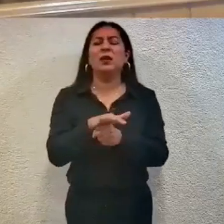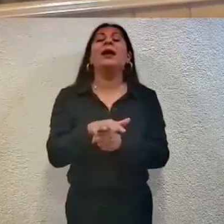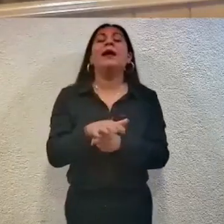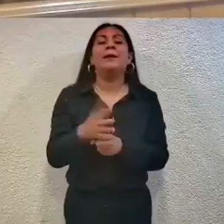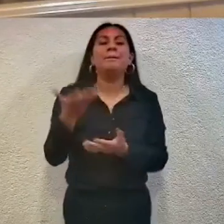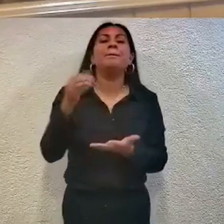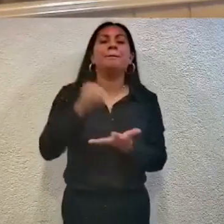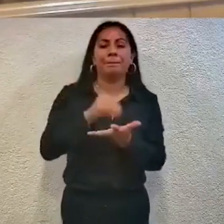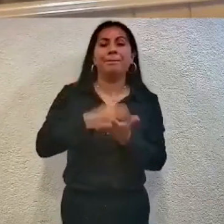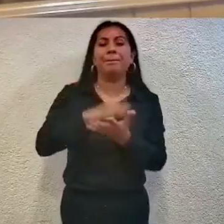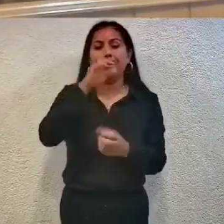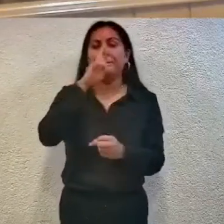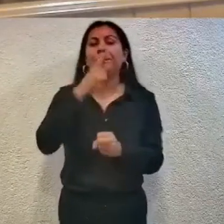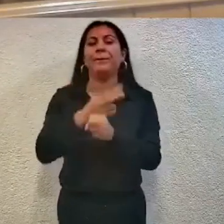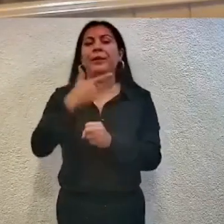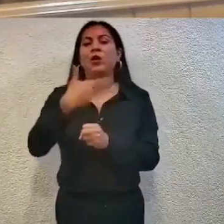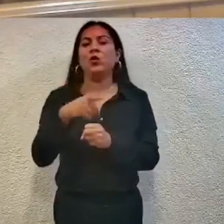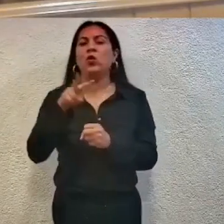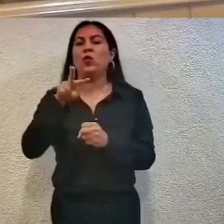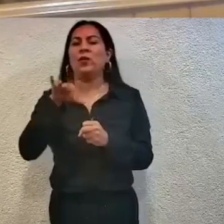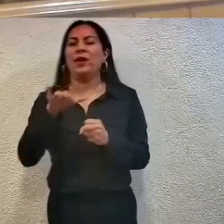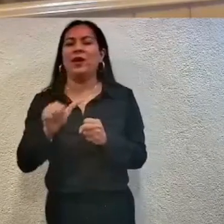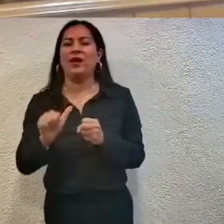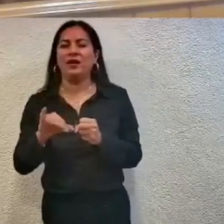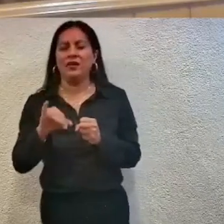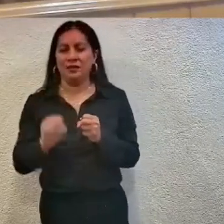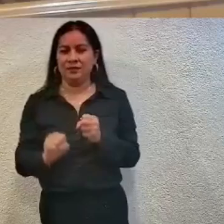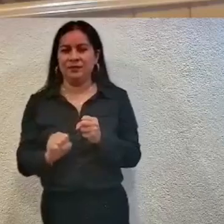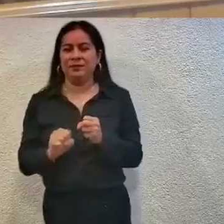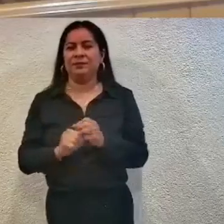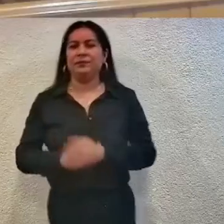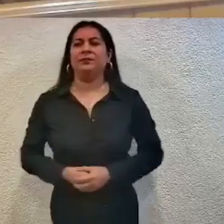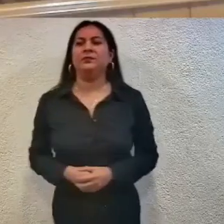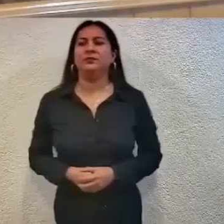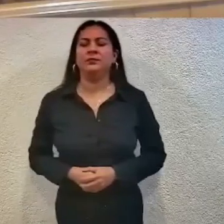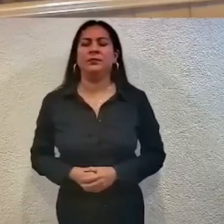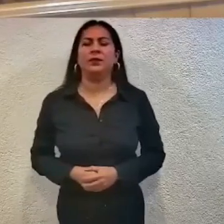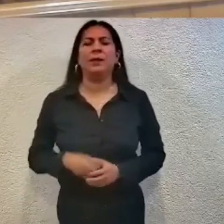proyecto se razona que, acreditada la responsabilidad de